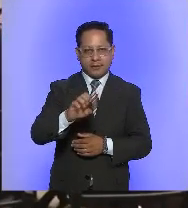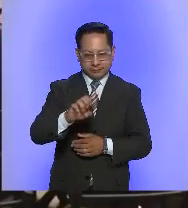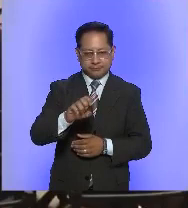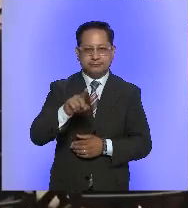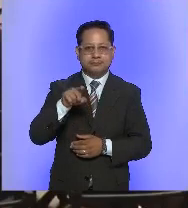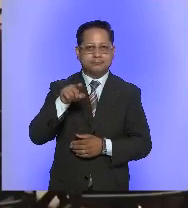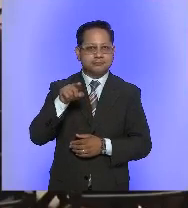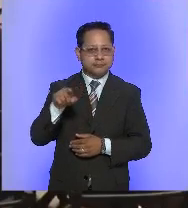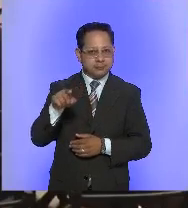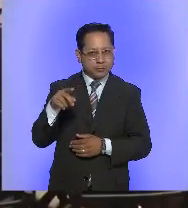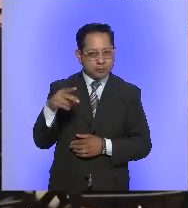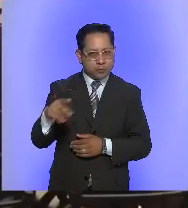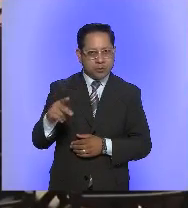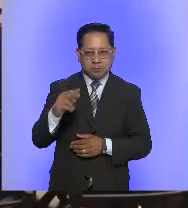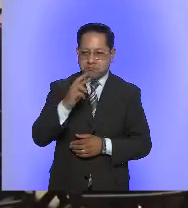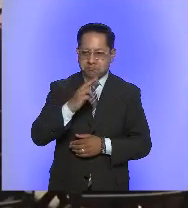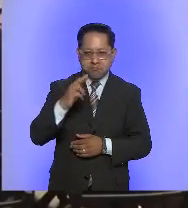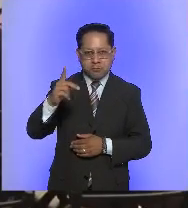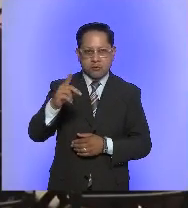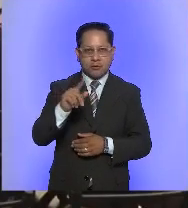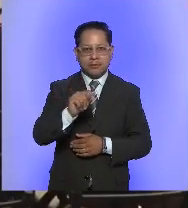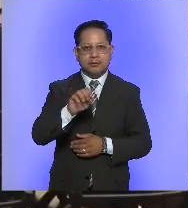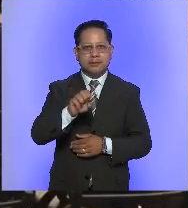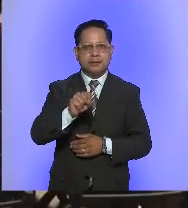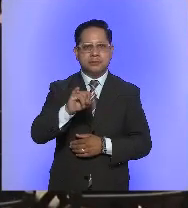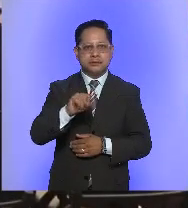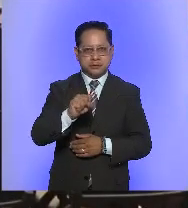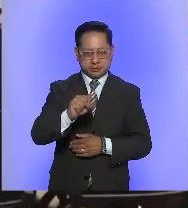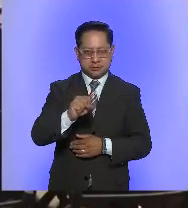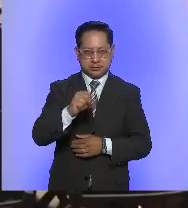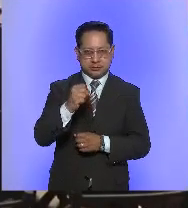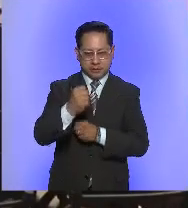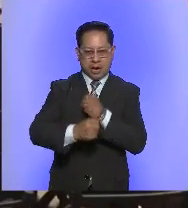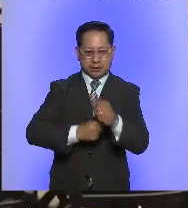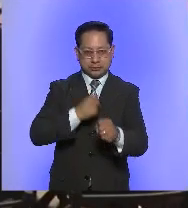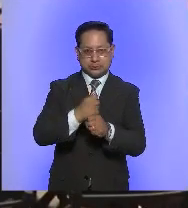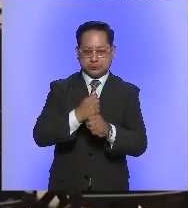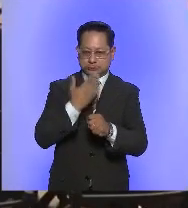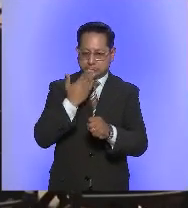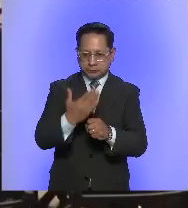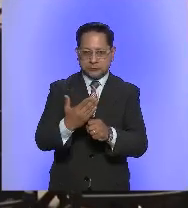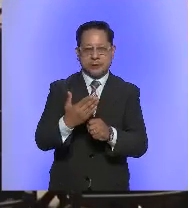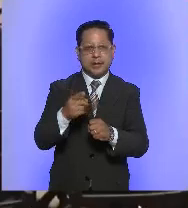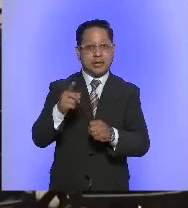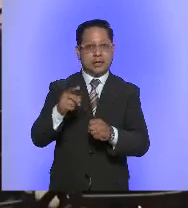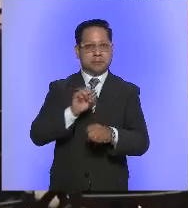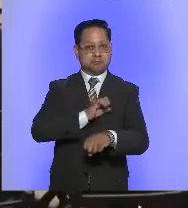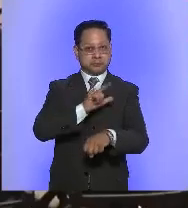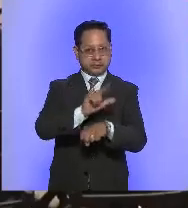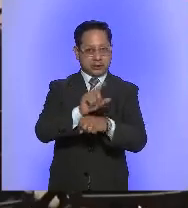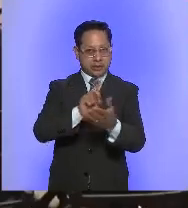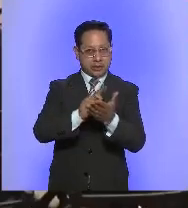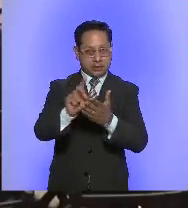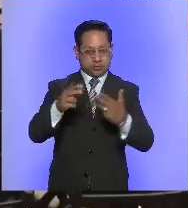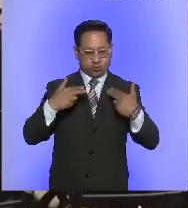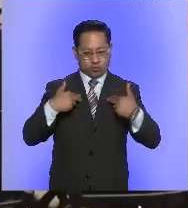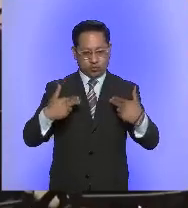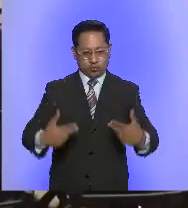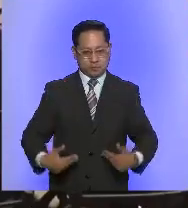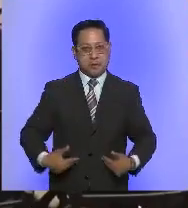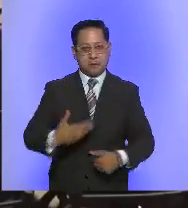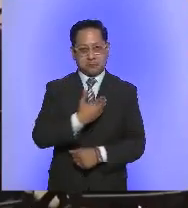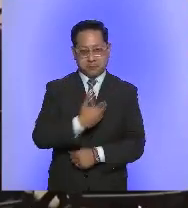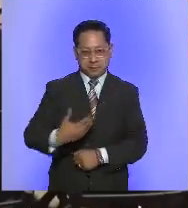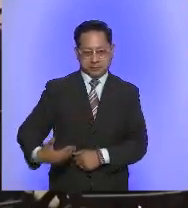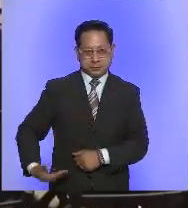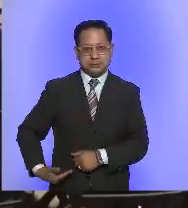año. Asimismo, es especialista en derechos humanos y se desempeñó como presidenta de la Comisión Estatal de Derechos Humanos